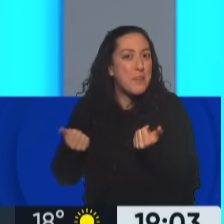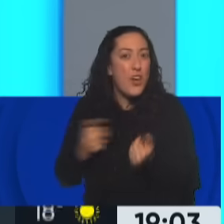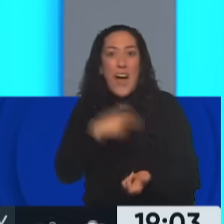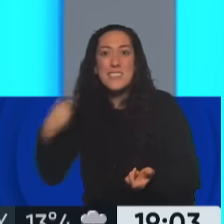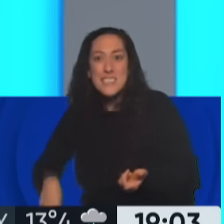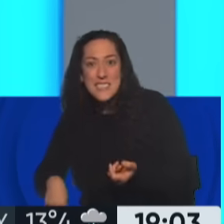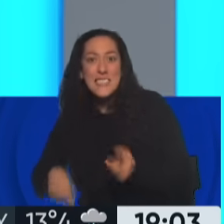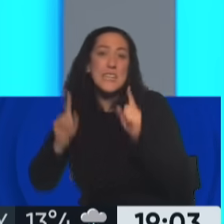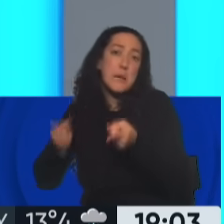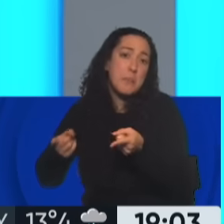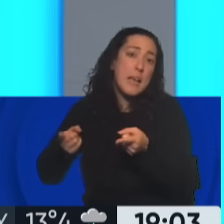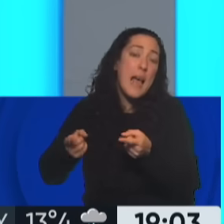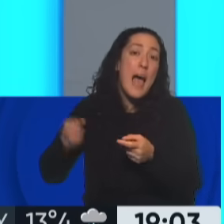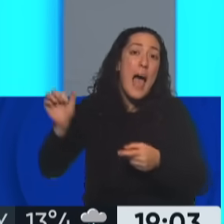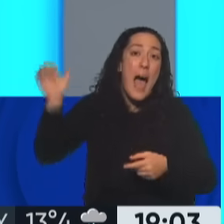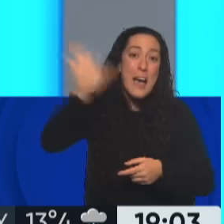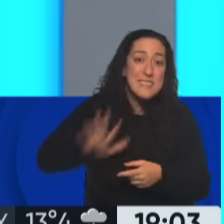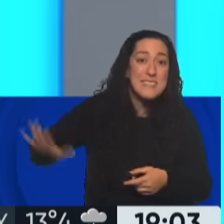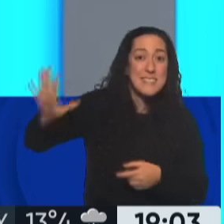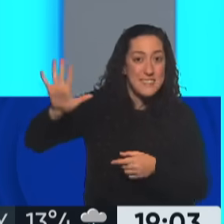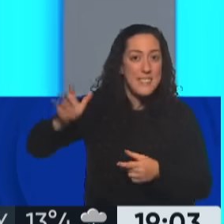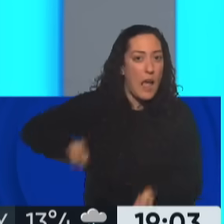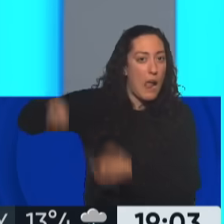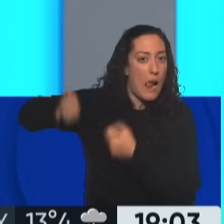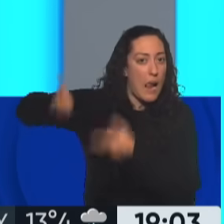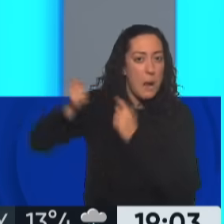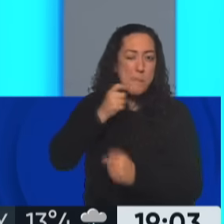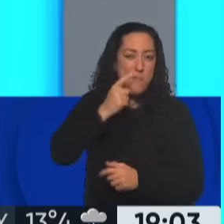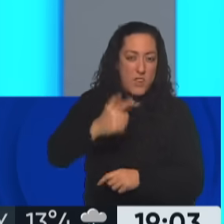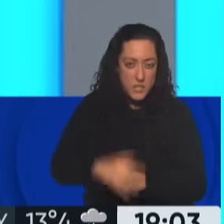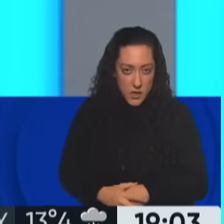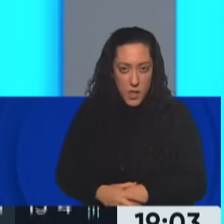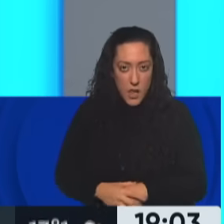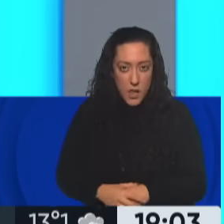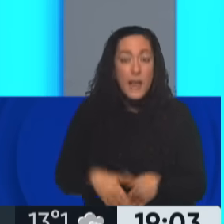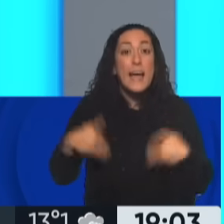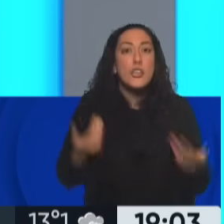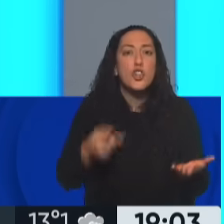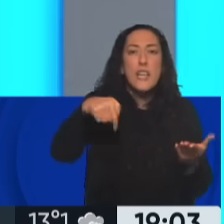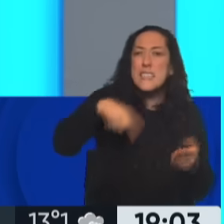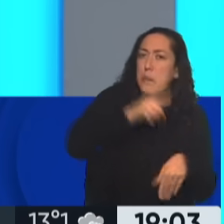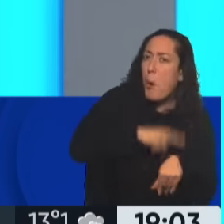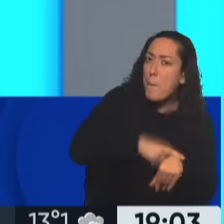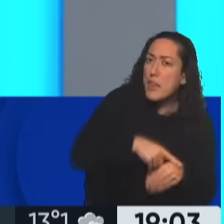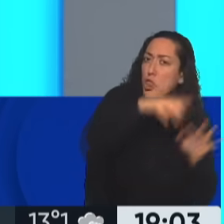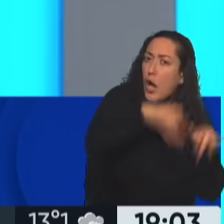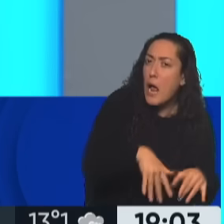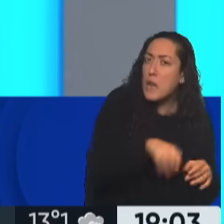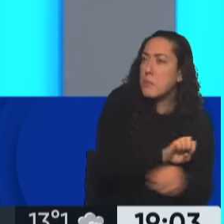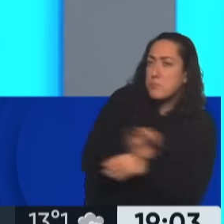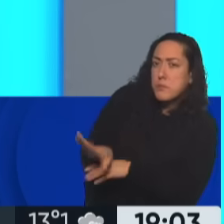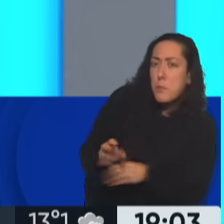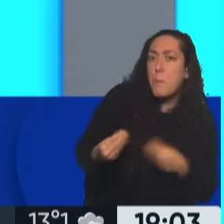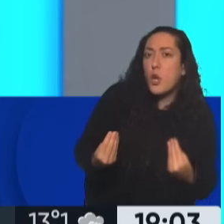otros países de Asia, ¿no? También esto era uno de los análisis que surgía de por qué lo hace en ese contexto después de algo que es